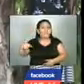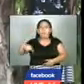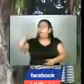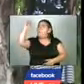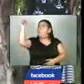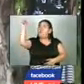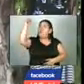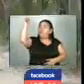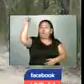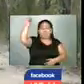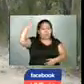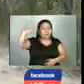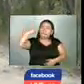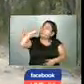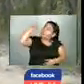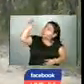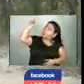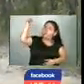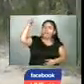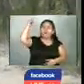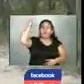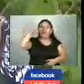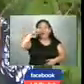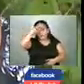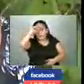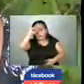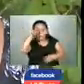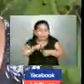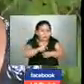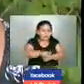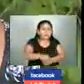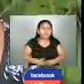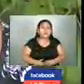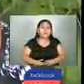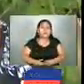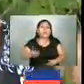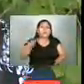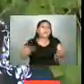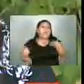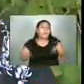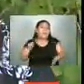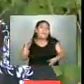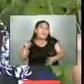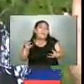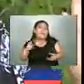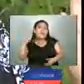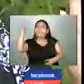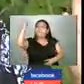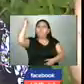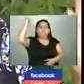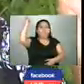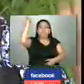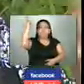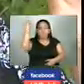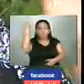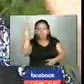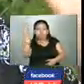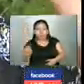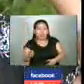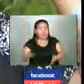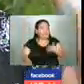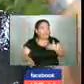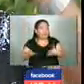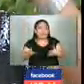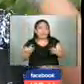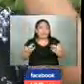ver avionetas volar por la zona debido a la actividad agrícola. Pues sí, que tal vez quería aterrizar y quizás no